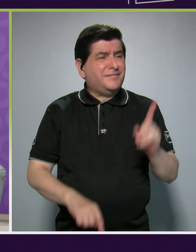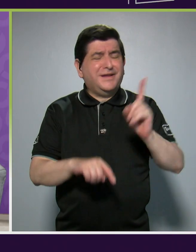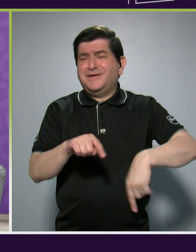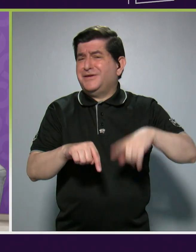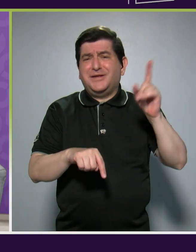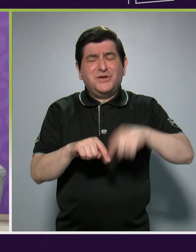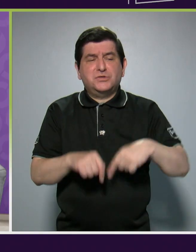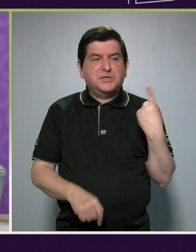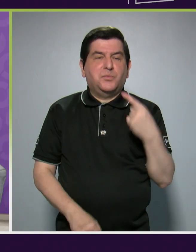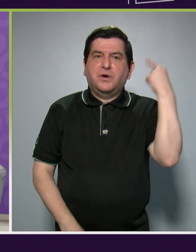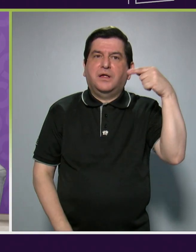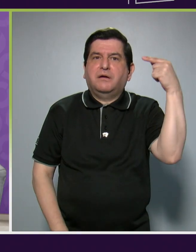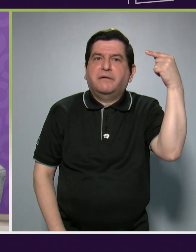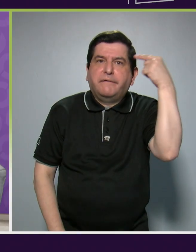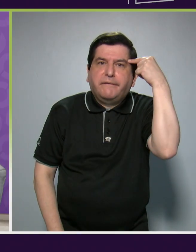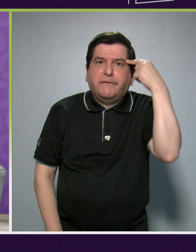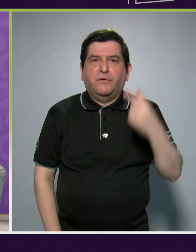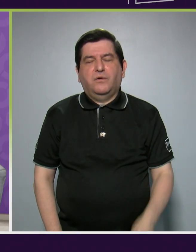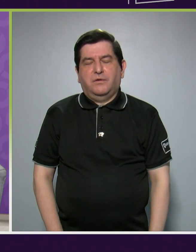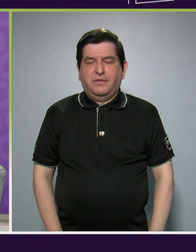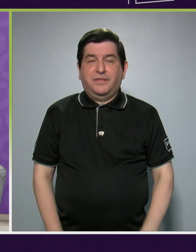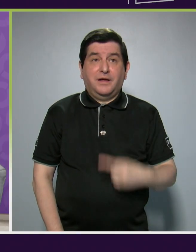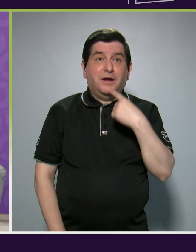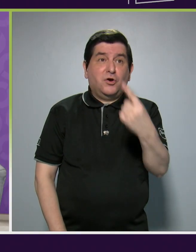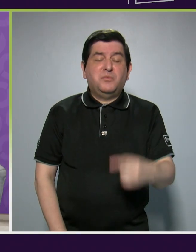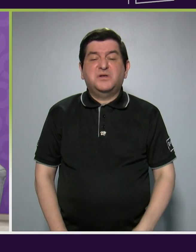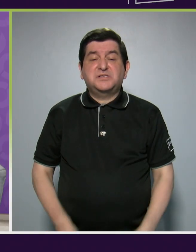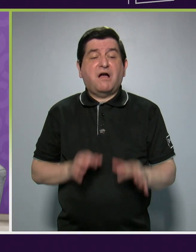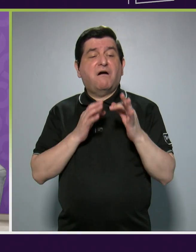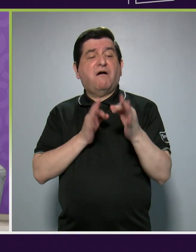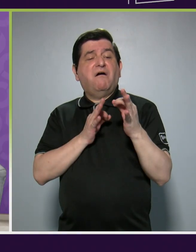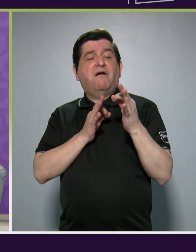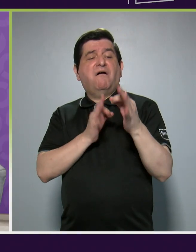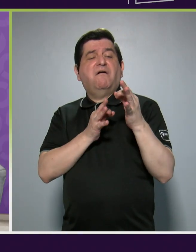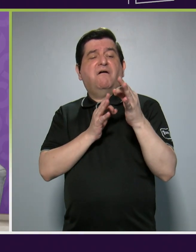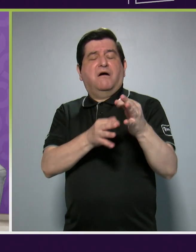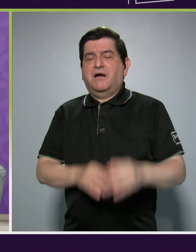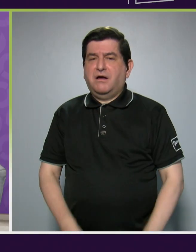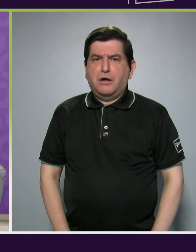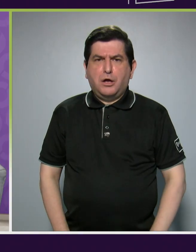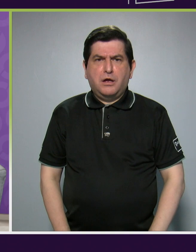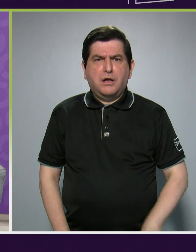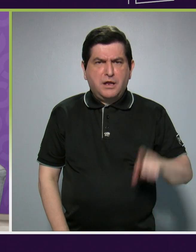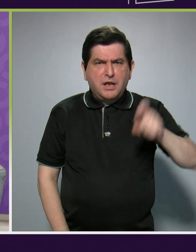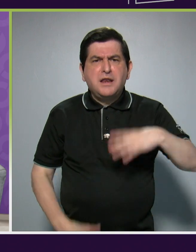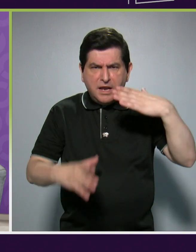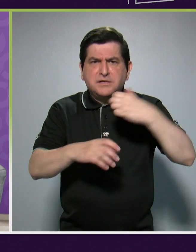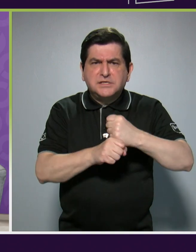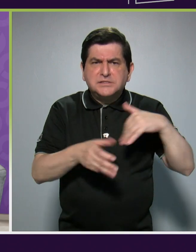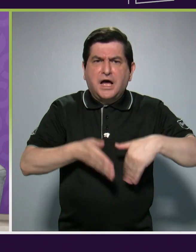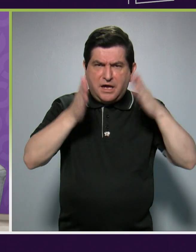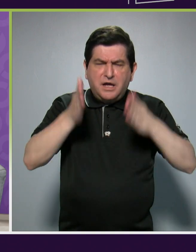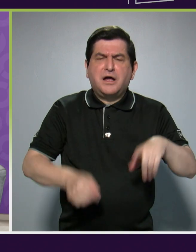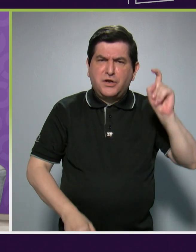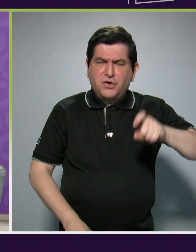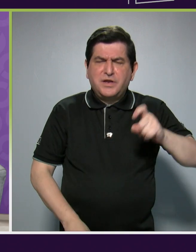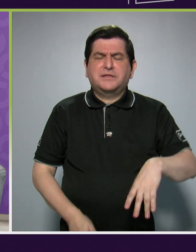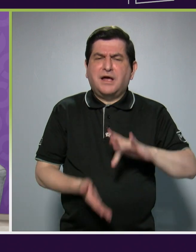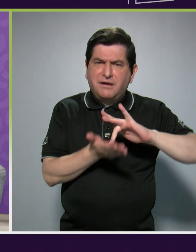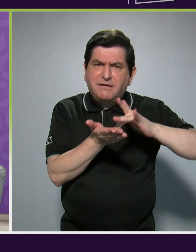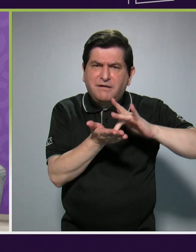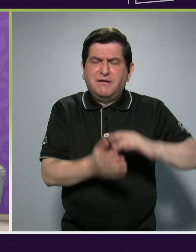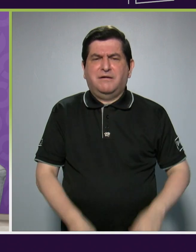que cada administración vaya, como decimos, pateando la bola. Es que hay que hacerlo porque es una necesidad, porque hay estudiantes que requieren